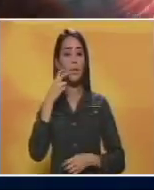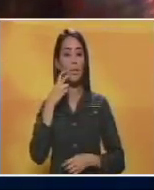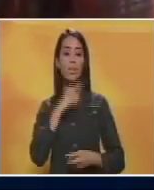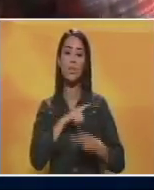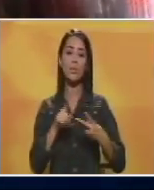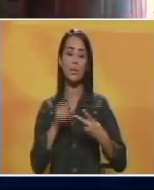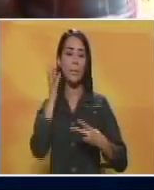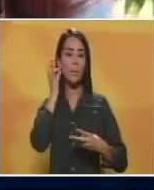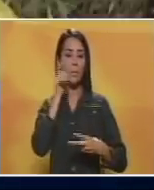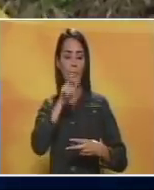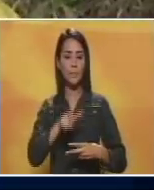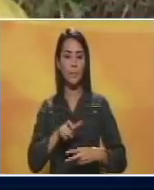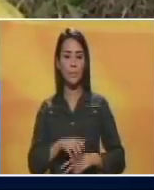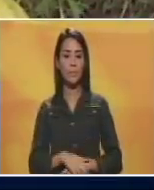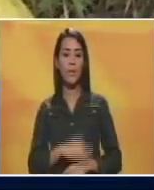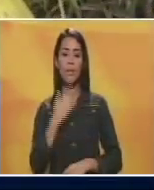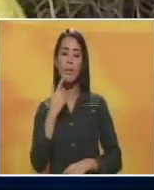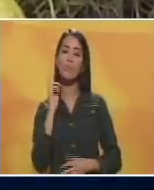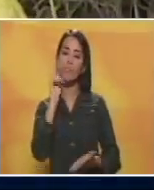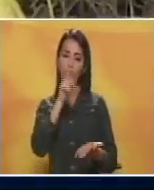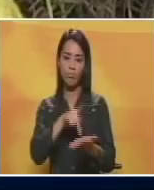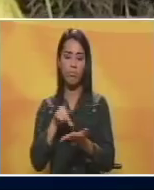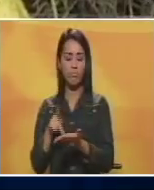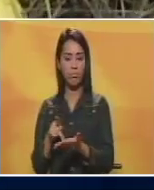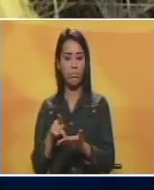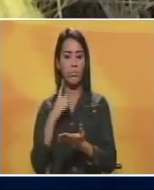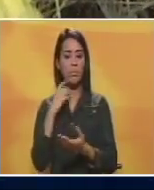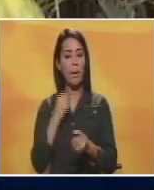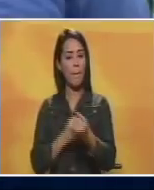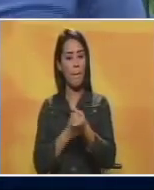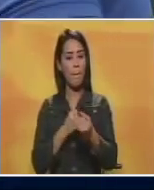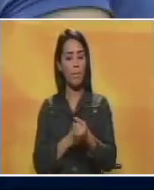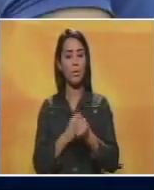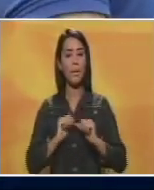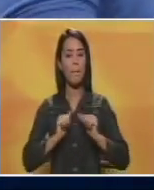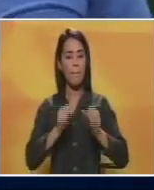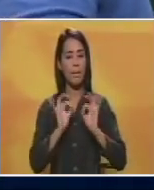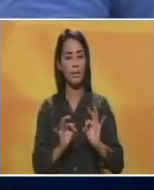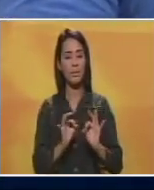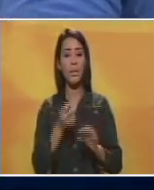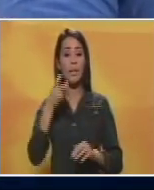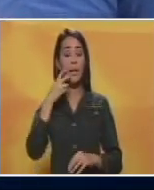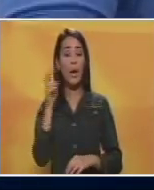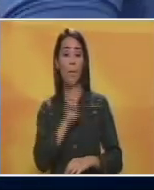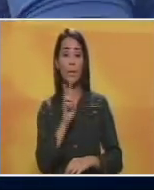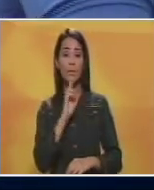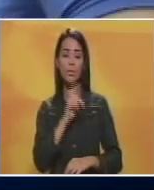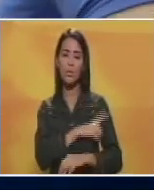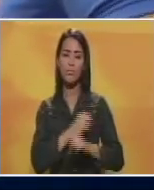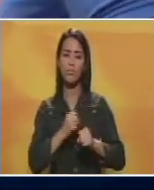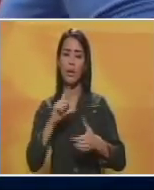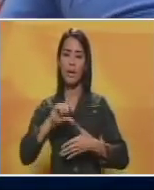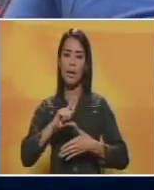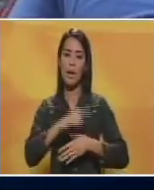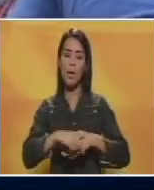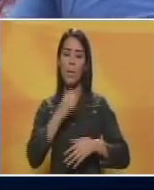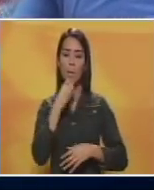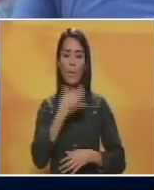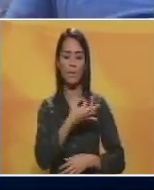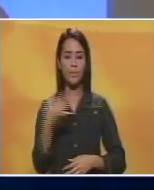María Mix Paz dijeron presentes para respaldar la iniciativa y ratificaron que el cacao venezolano destaca en Latinoamérica por su gran